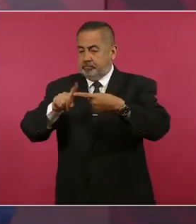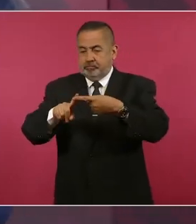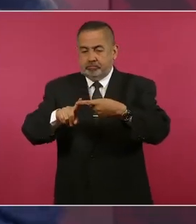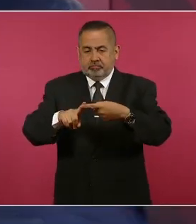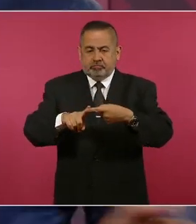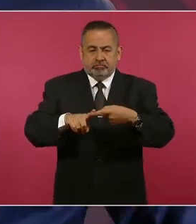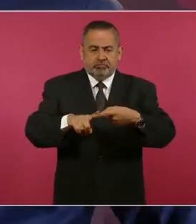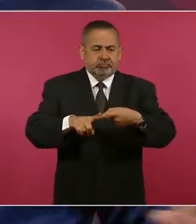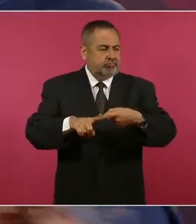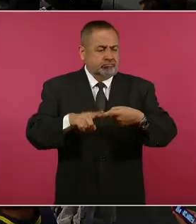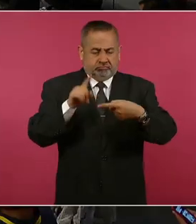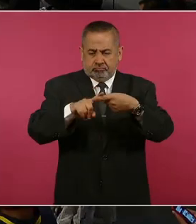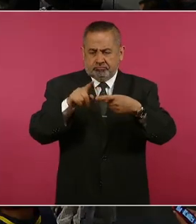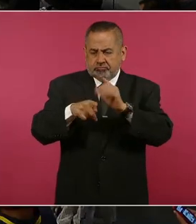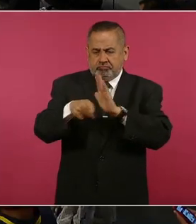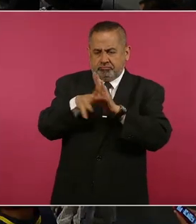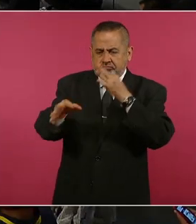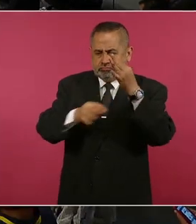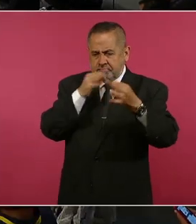abiertamente